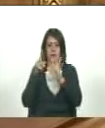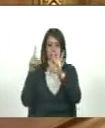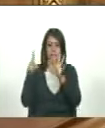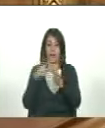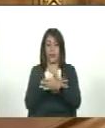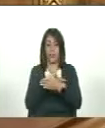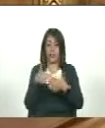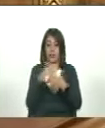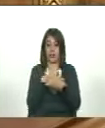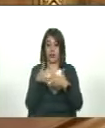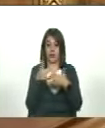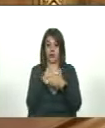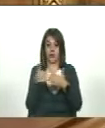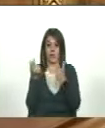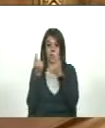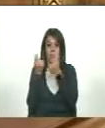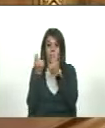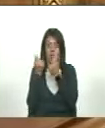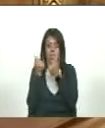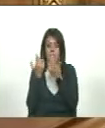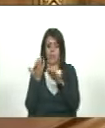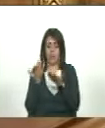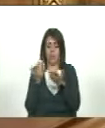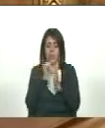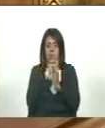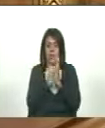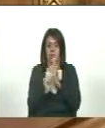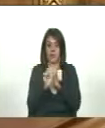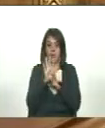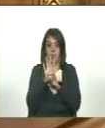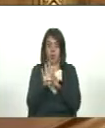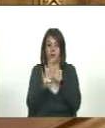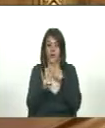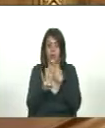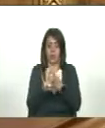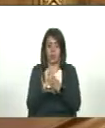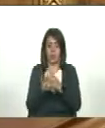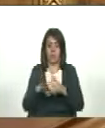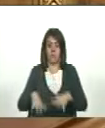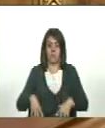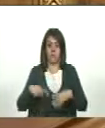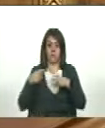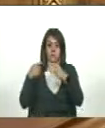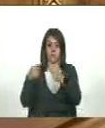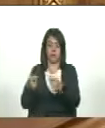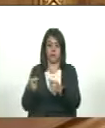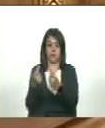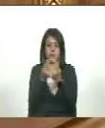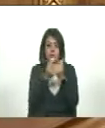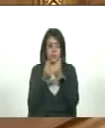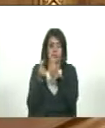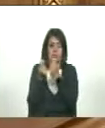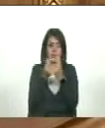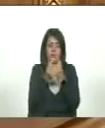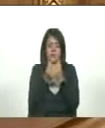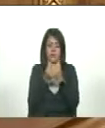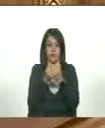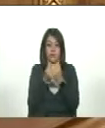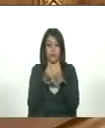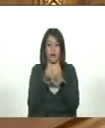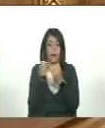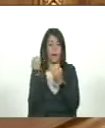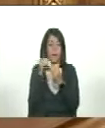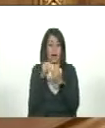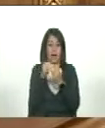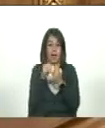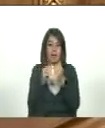165.246 millones de bolívares. El artículo 4 habla de los desembolsos, lo financiero, y su